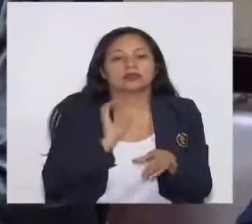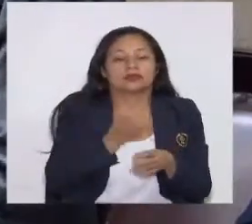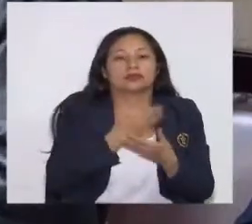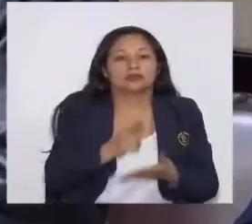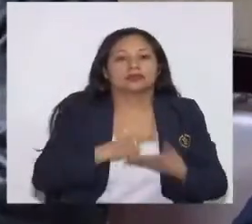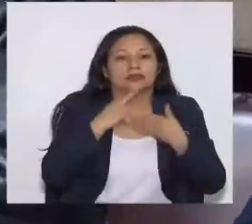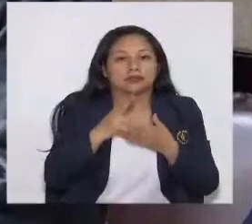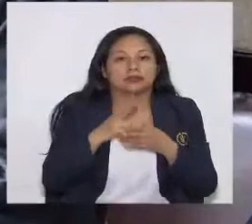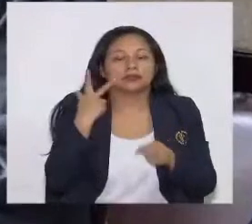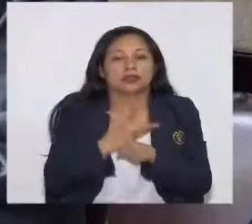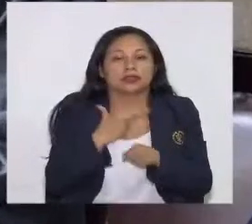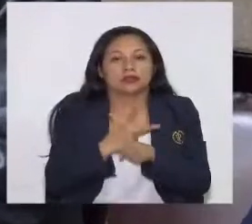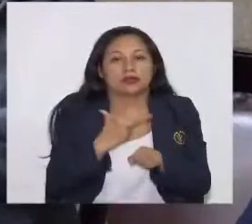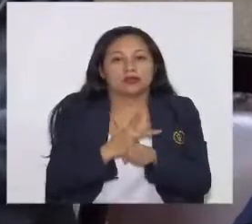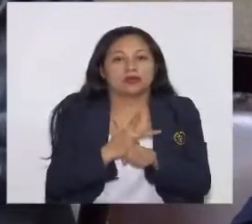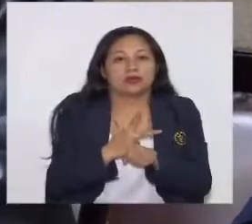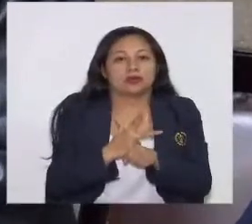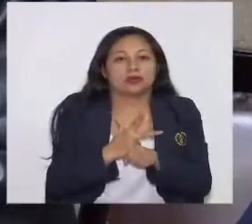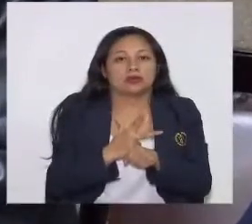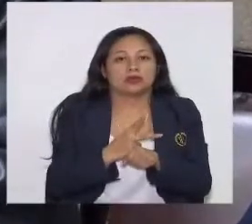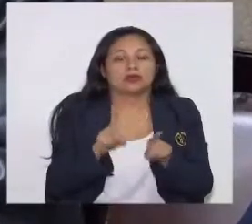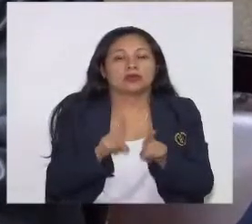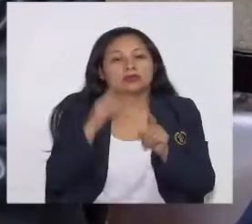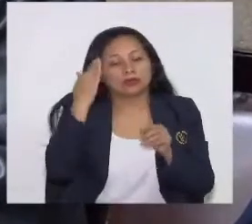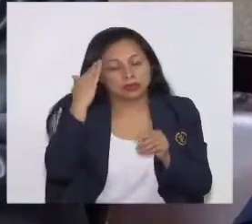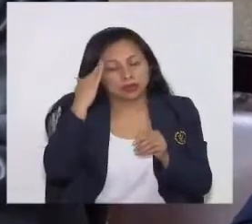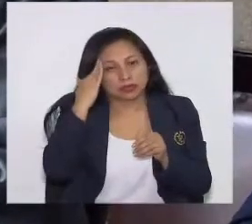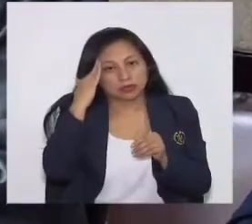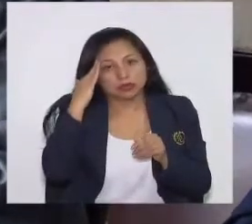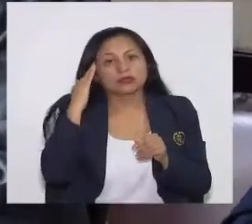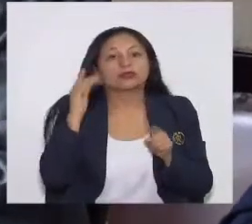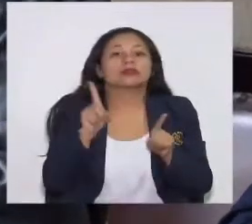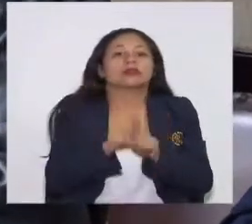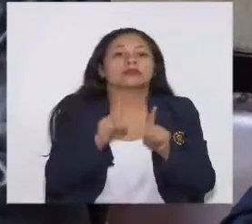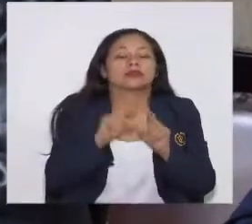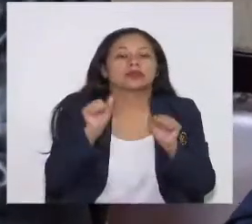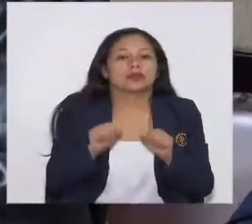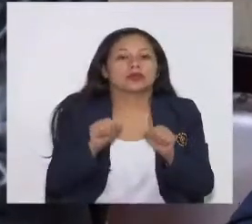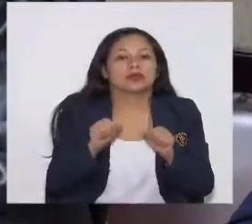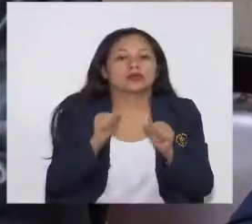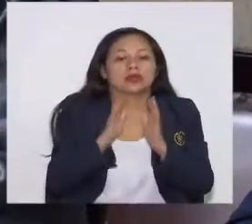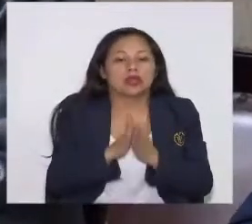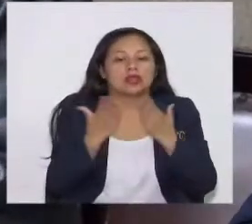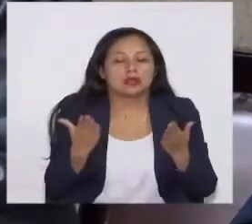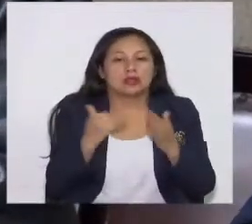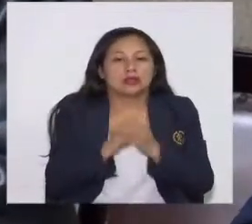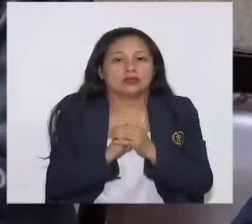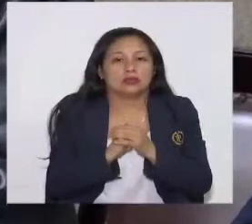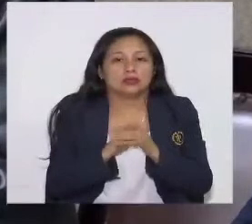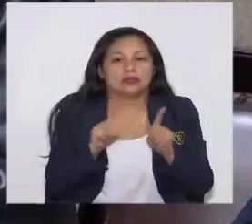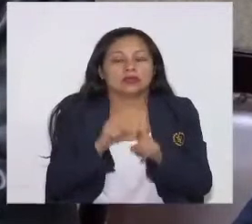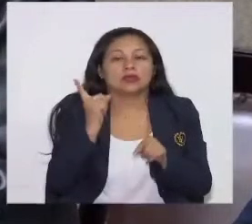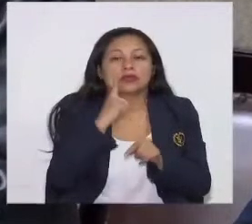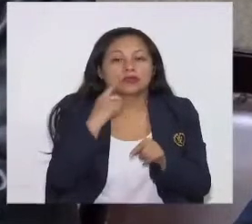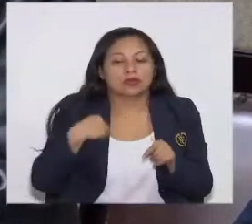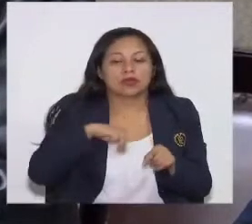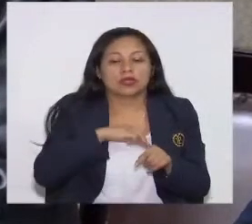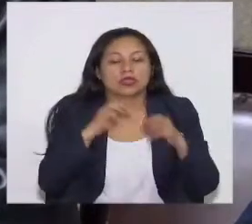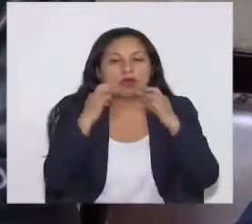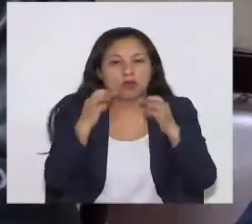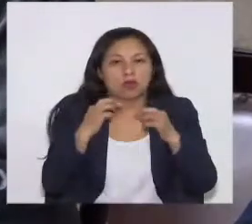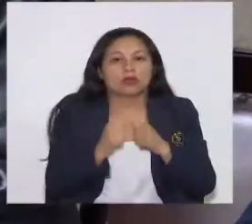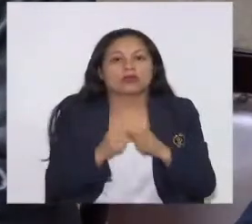Congreso de la República de Guatemala, considerando que según el precepto constitucional, el jefe del Ministerio